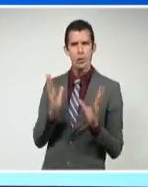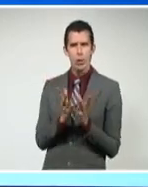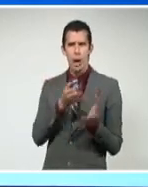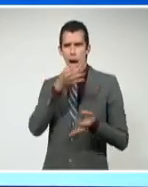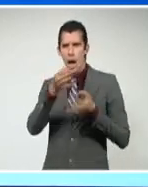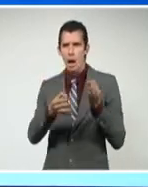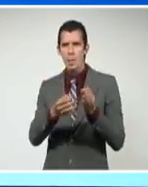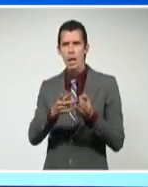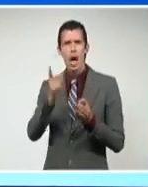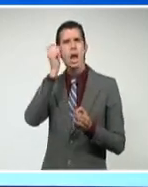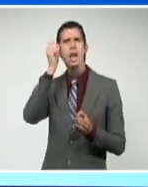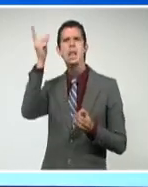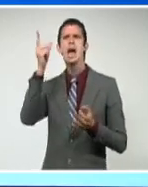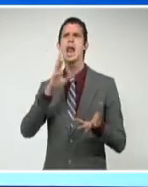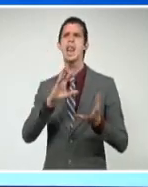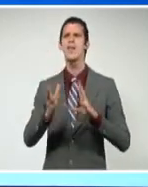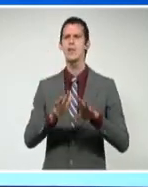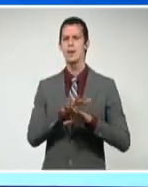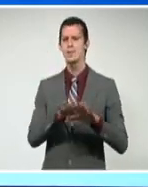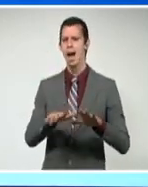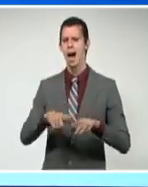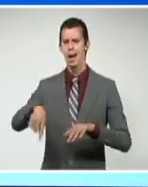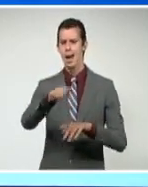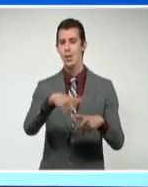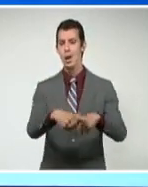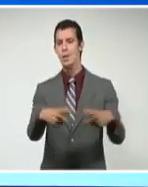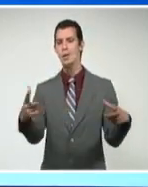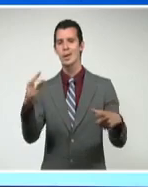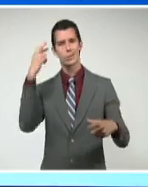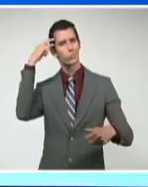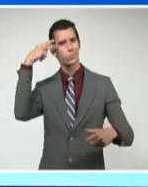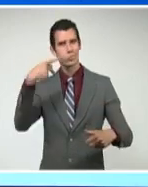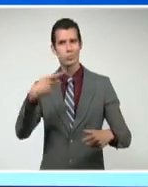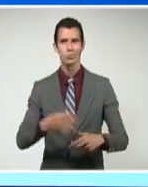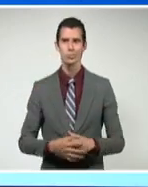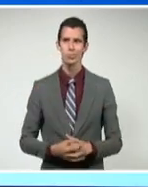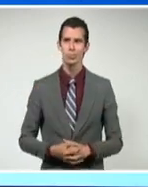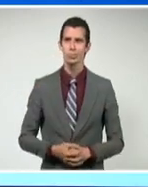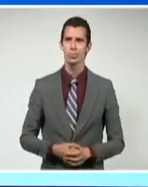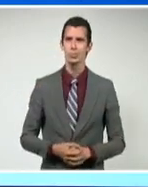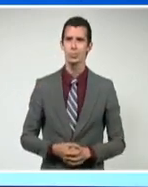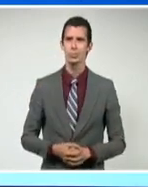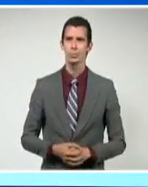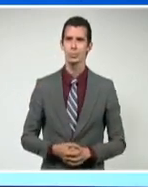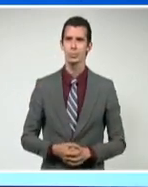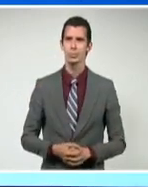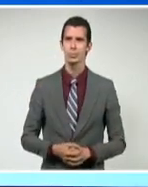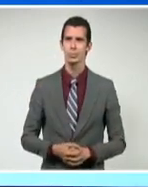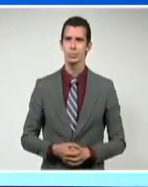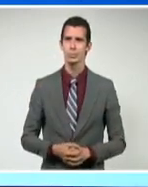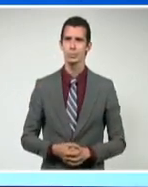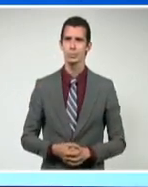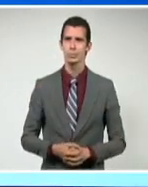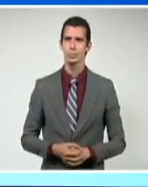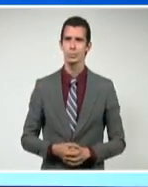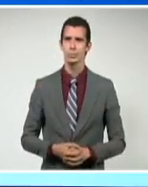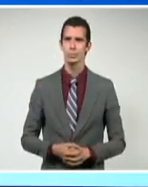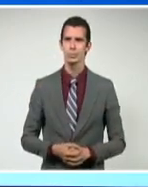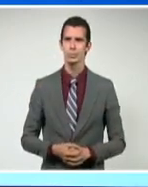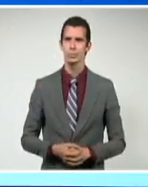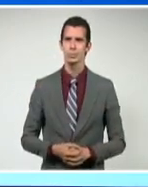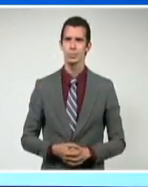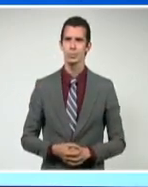esos cubanos que son la inmensa mayoría y que sí tenemos moral y sí tenemos valores de verdad. No voy a tratar de